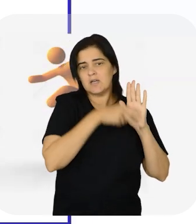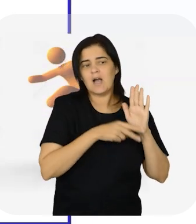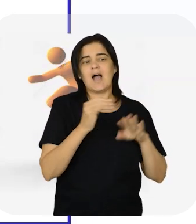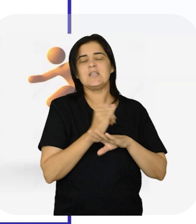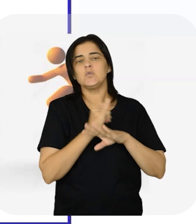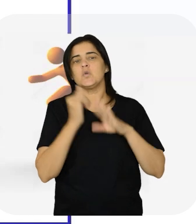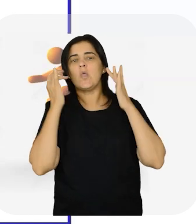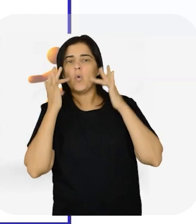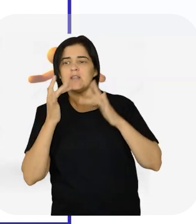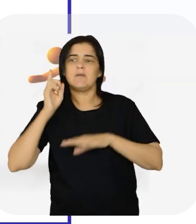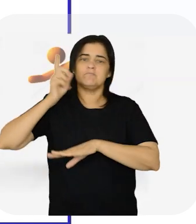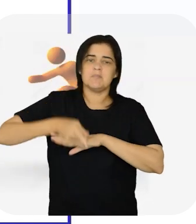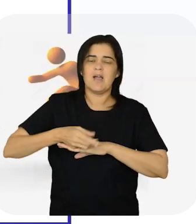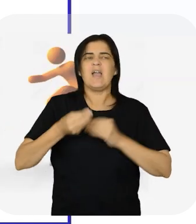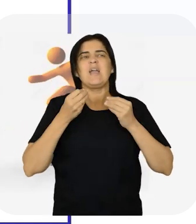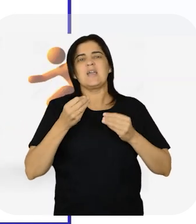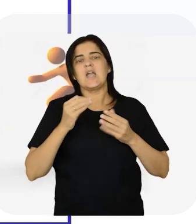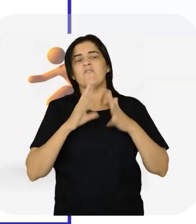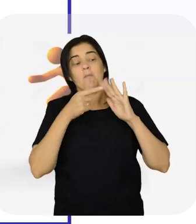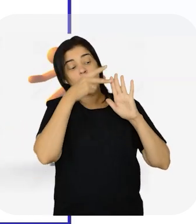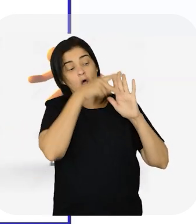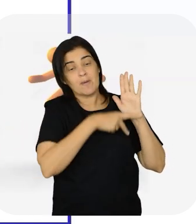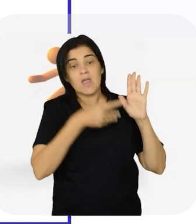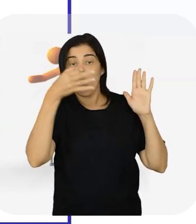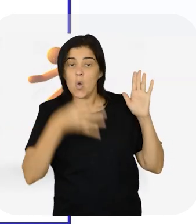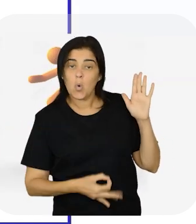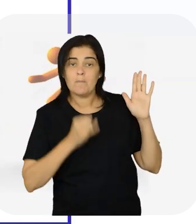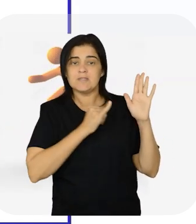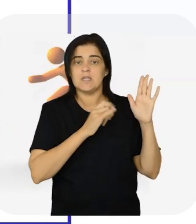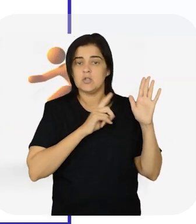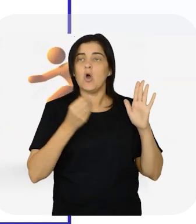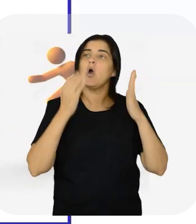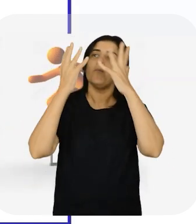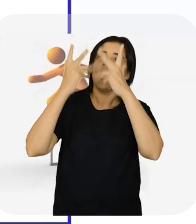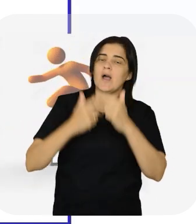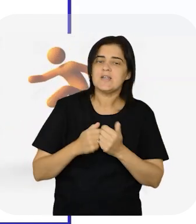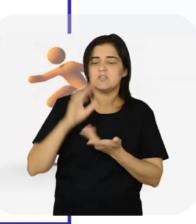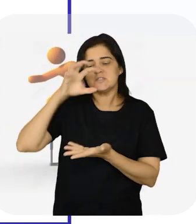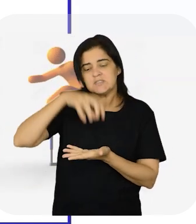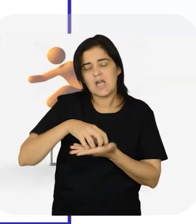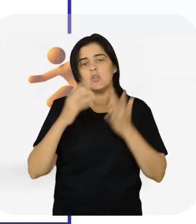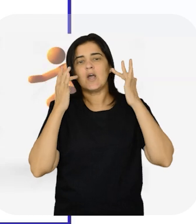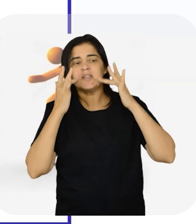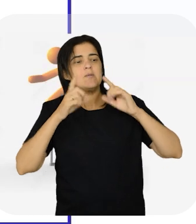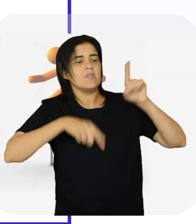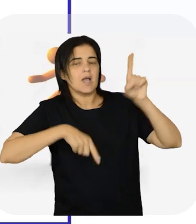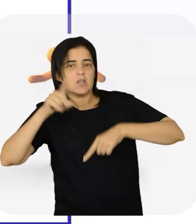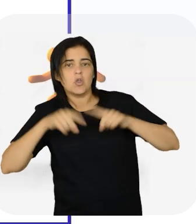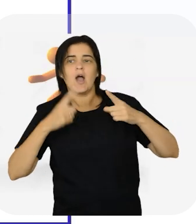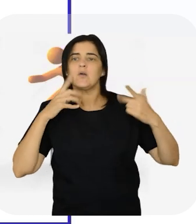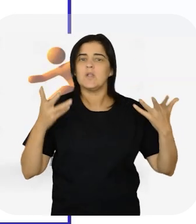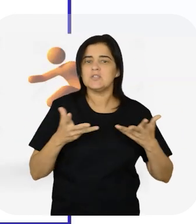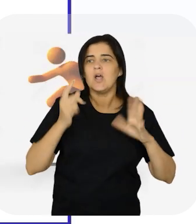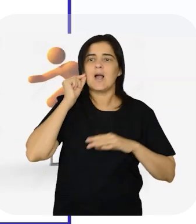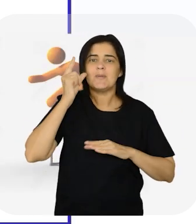instituciones educativas, en qué medida esa normativa se cumple, cómo es la organización del centro educativo, la gestión, la actualización,